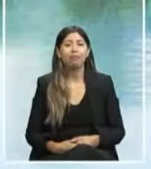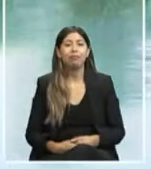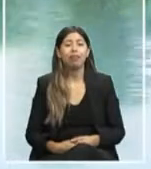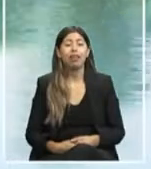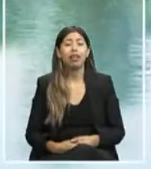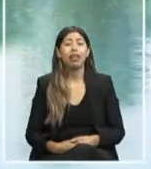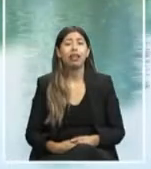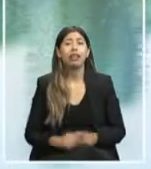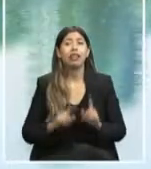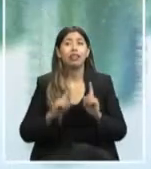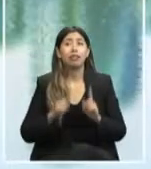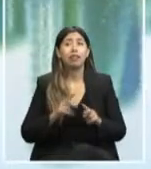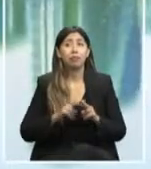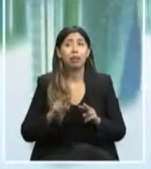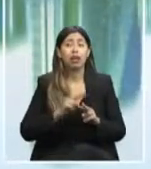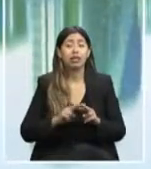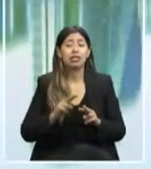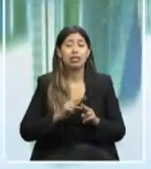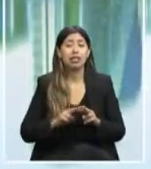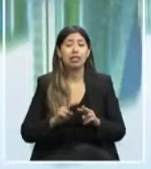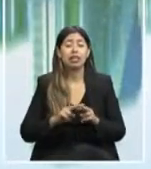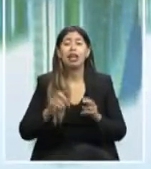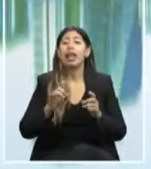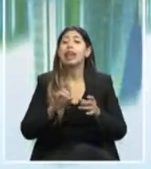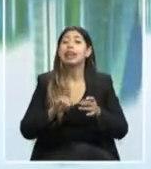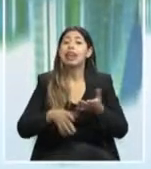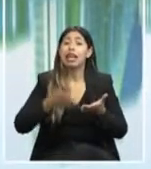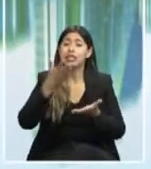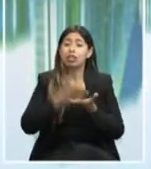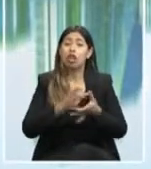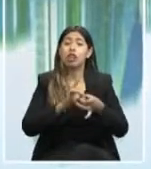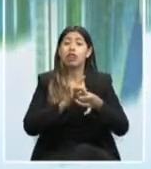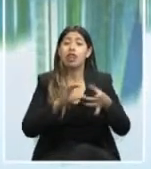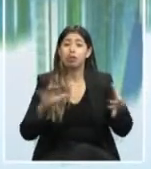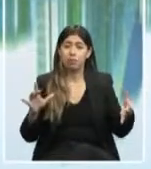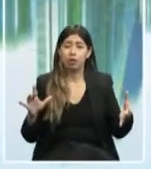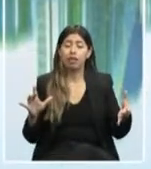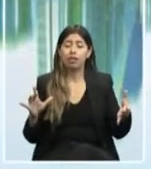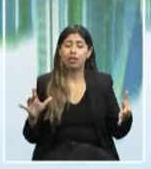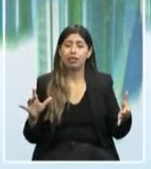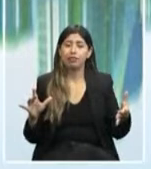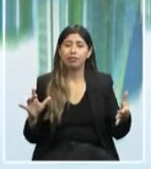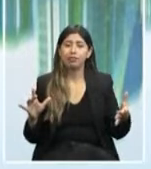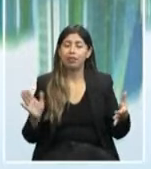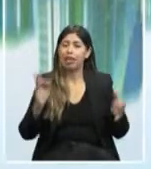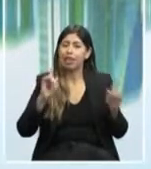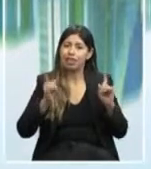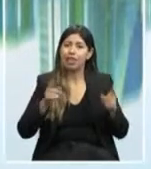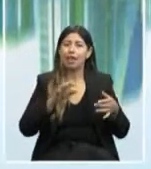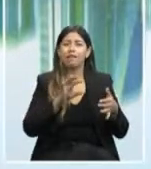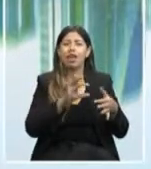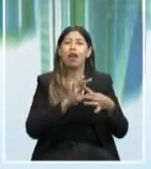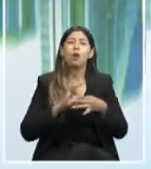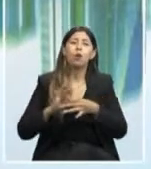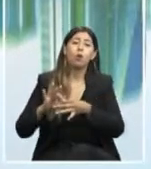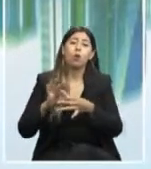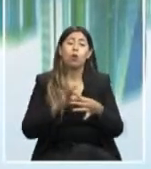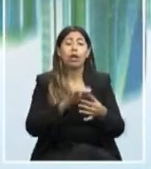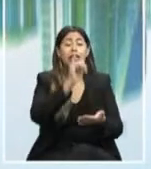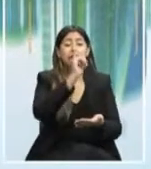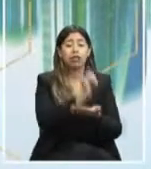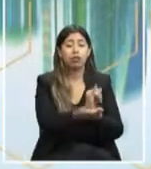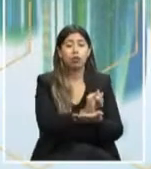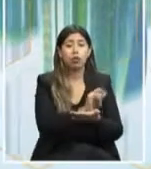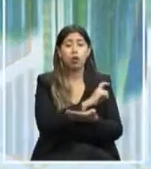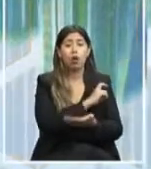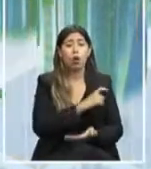hacer es una decisión democrática que tiene que unir tanto la institucionalidad de